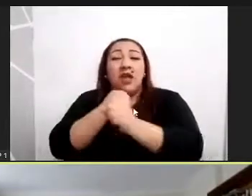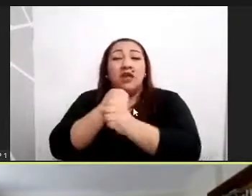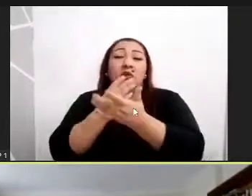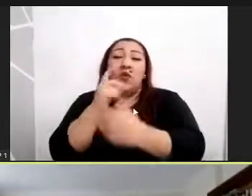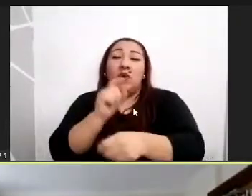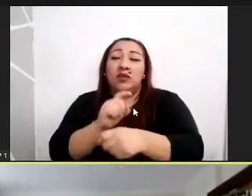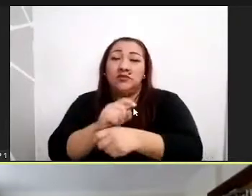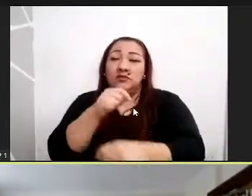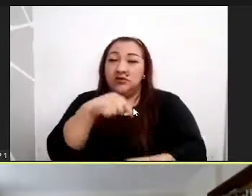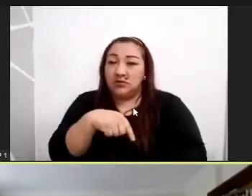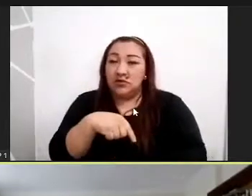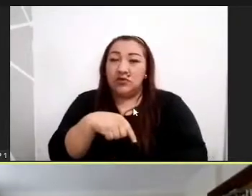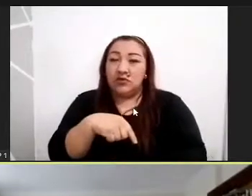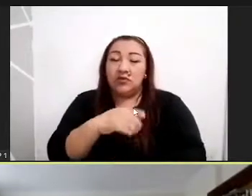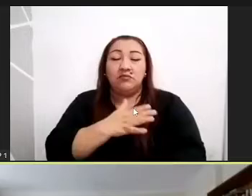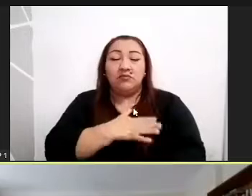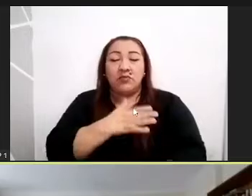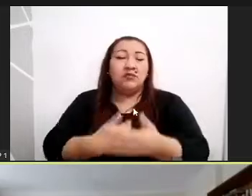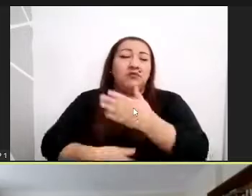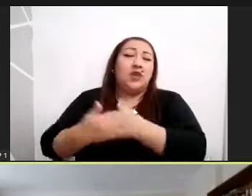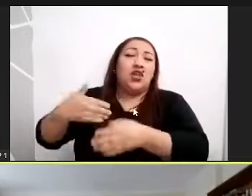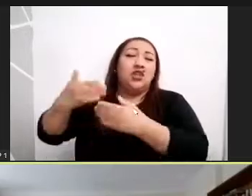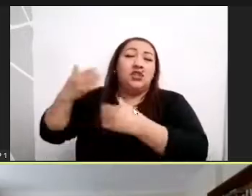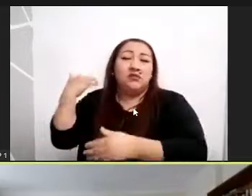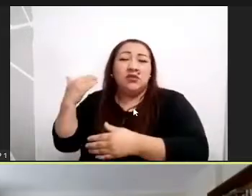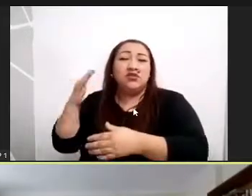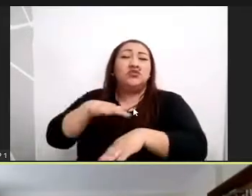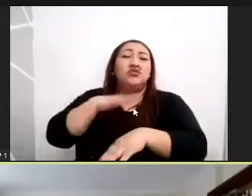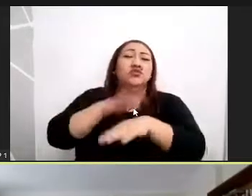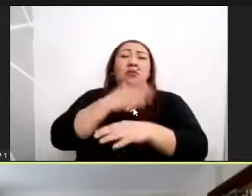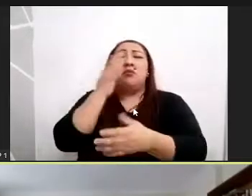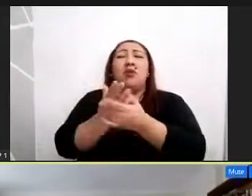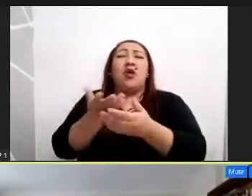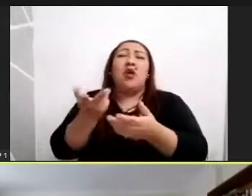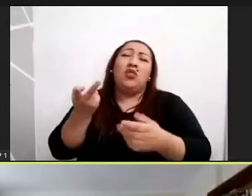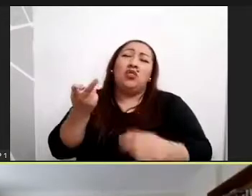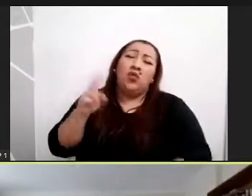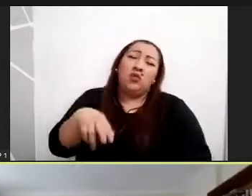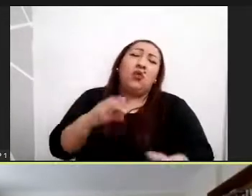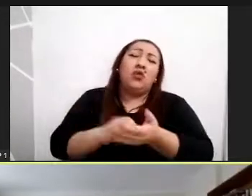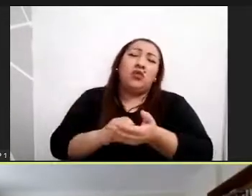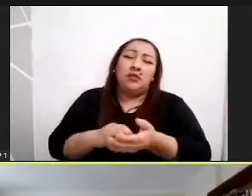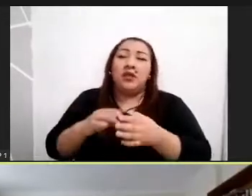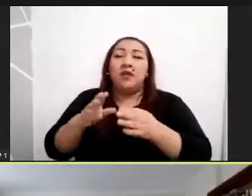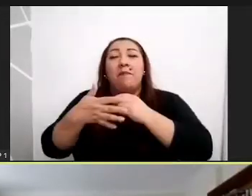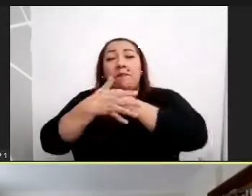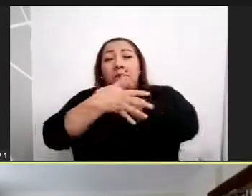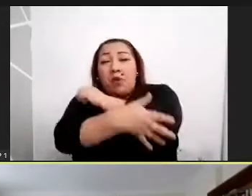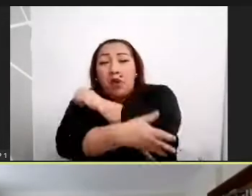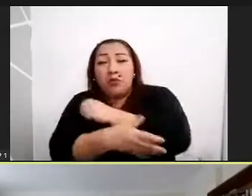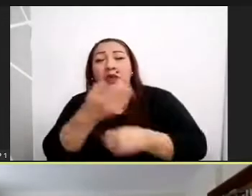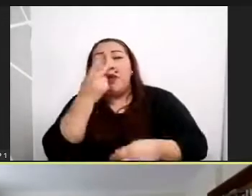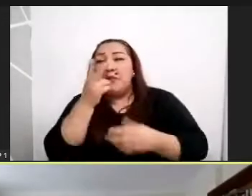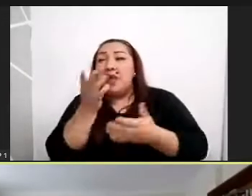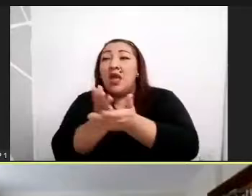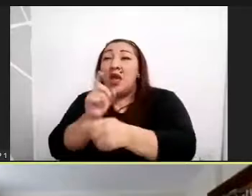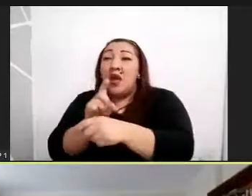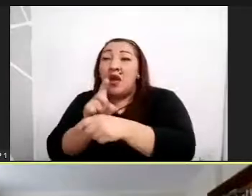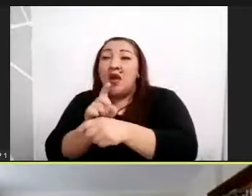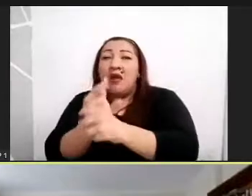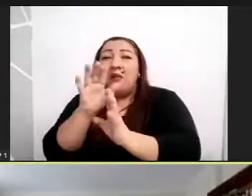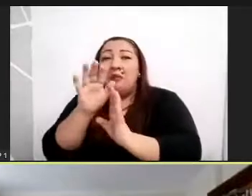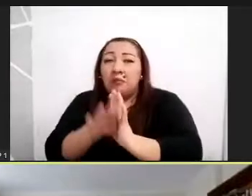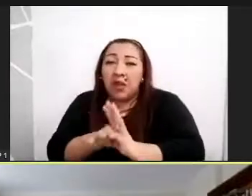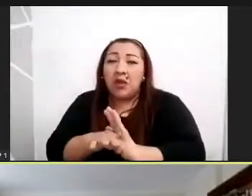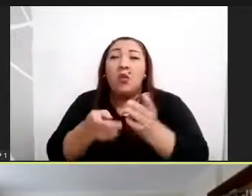socialización. Nuestro retroceso en la tasa de pobreza y desempleo se traduce en retrocesos educativos para los chicos, cuando